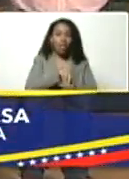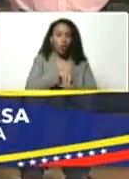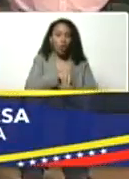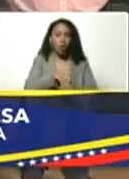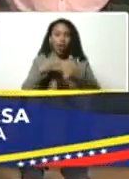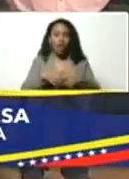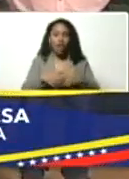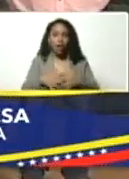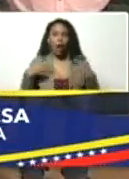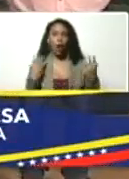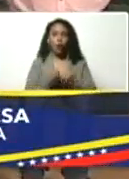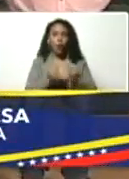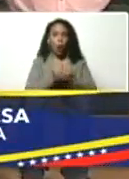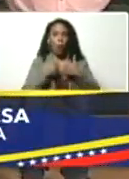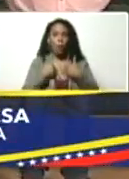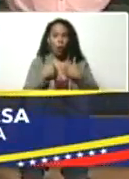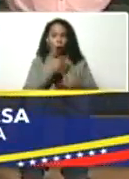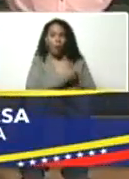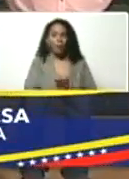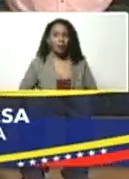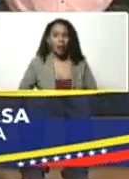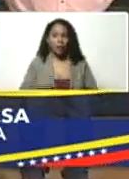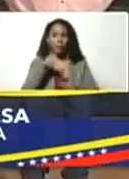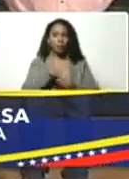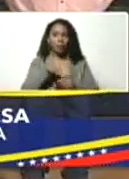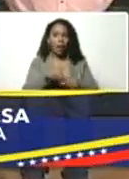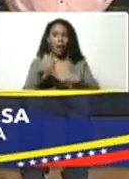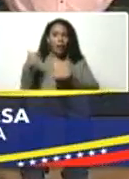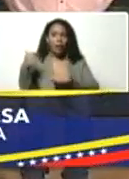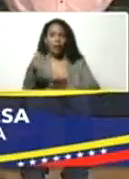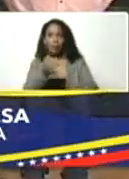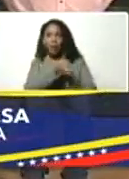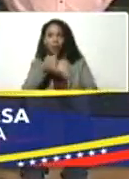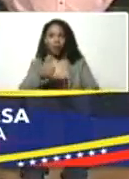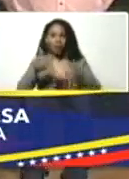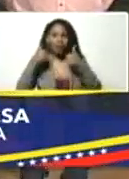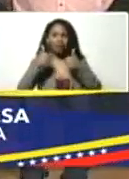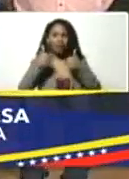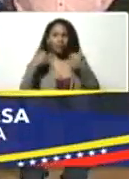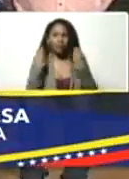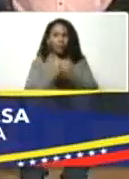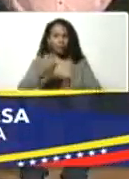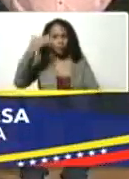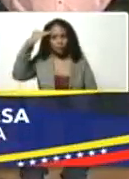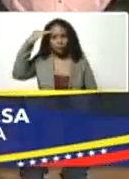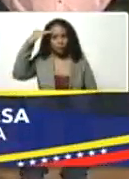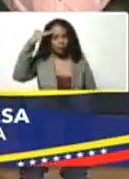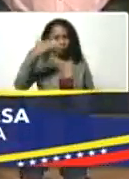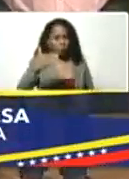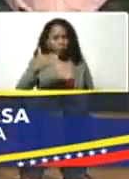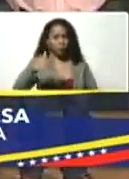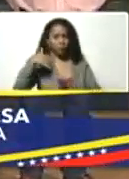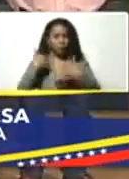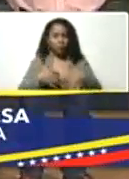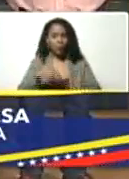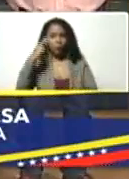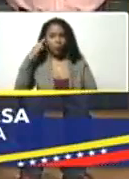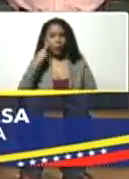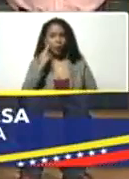Me acompaña el presidente de Pequivén, este extraordinario compañero, coronel del ejército